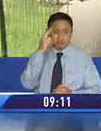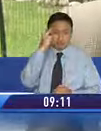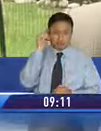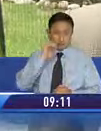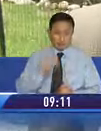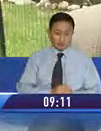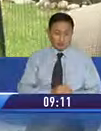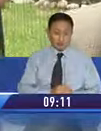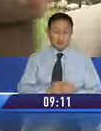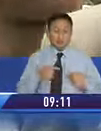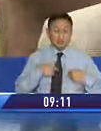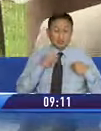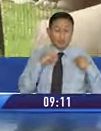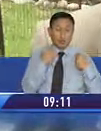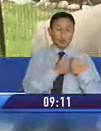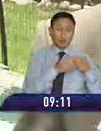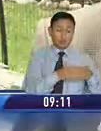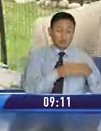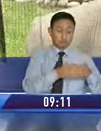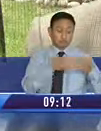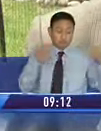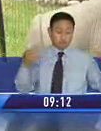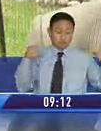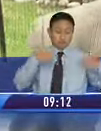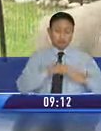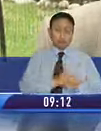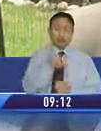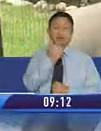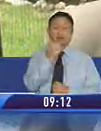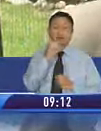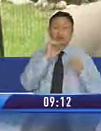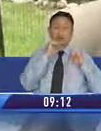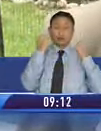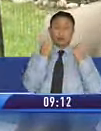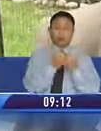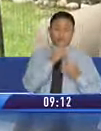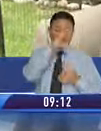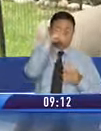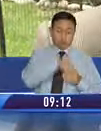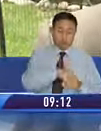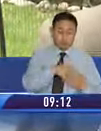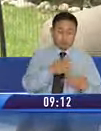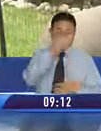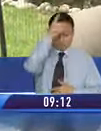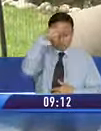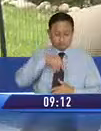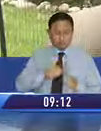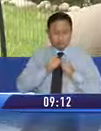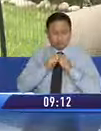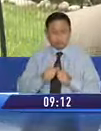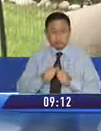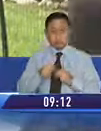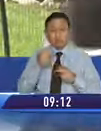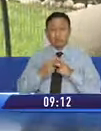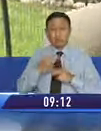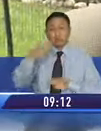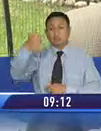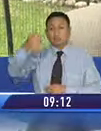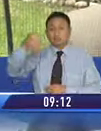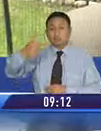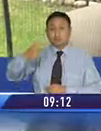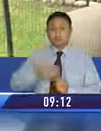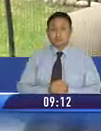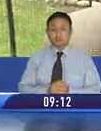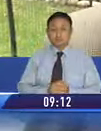Pero este bloque mayoritario en donde nos encontramos 10 organizaciones, hemos decidido ratificar los dos nombres, ¿de quién? ¿No es cierto?